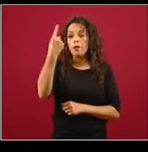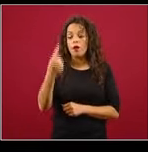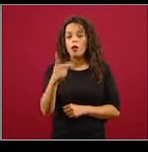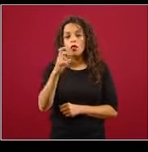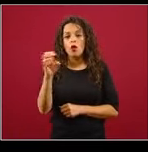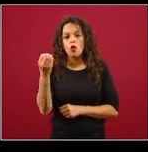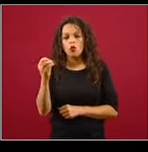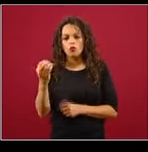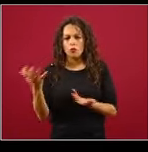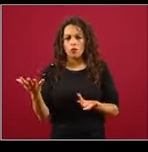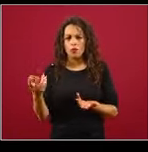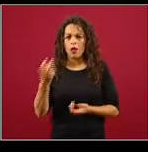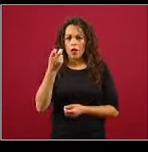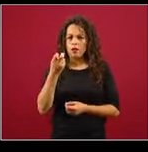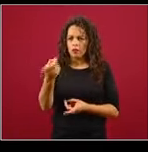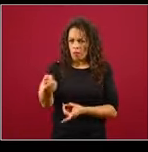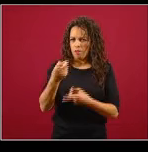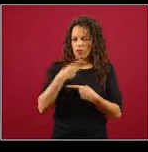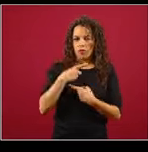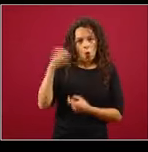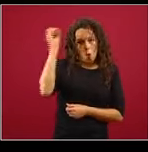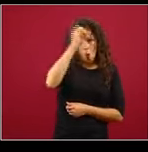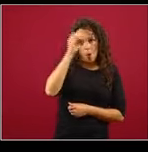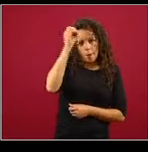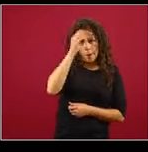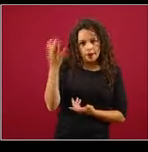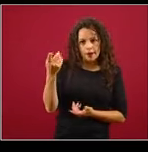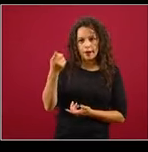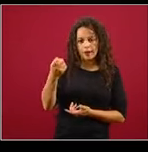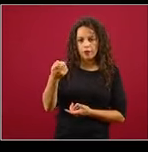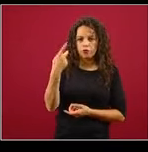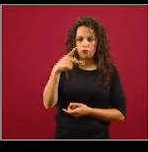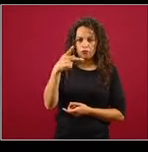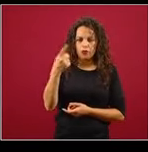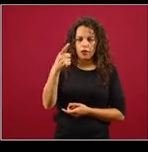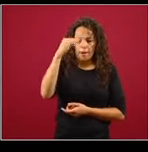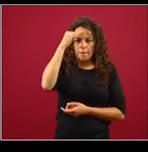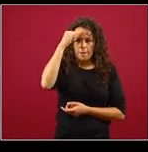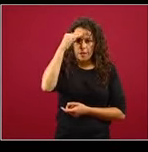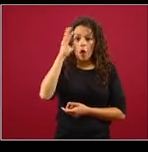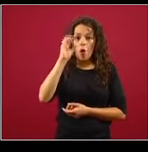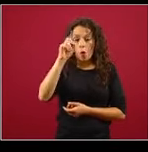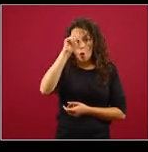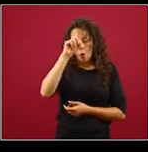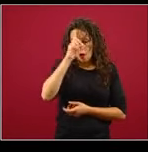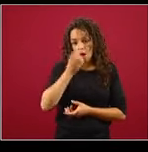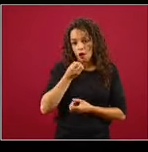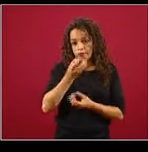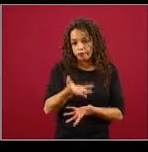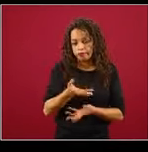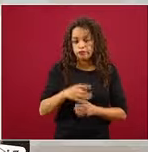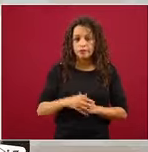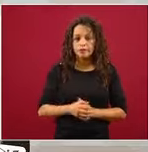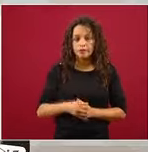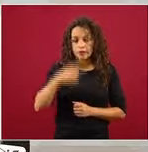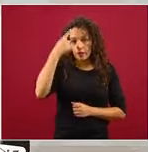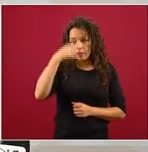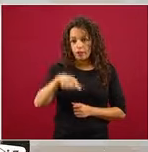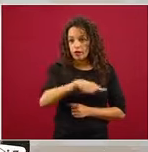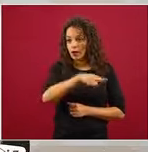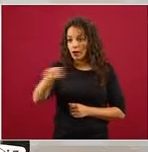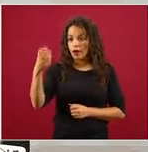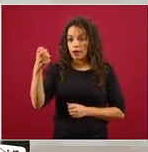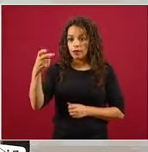¿Qué nos puede decir al respecto y qué podría usted a la población recomendar, o en todo caso a los responsables de